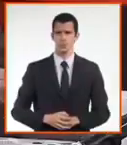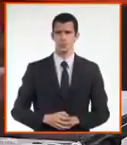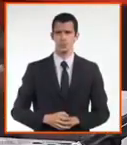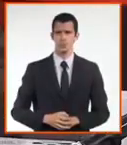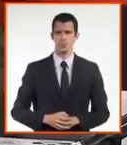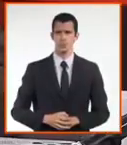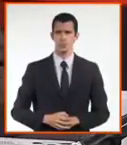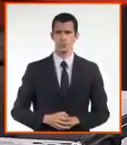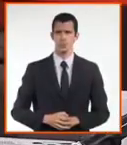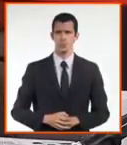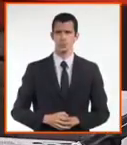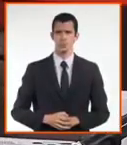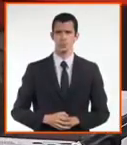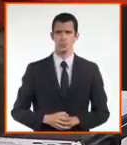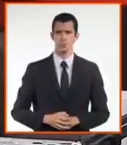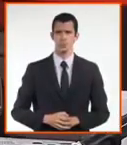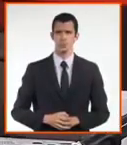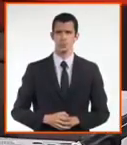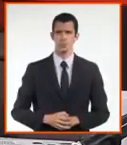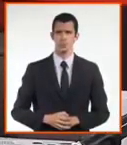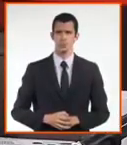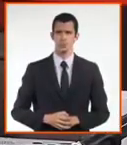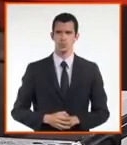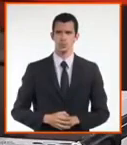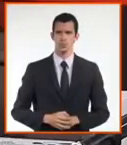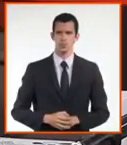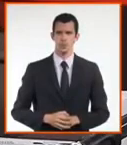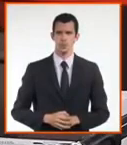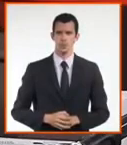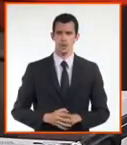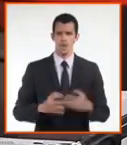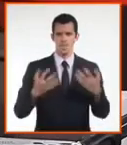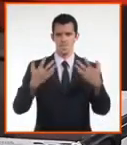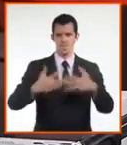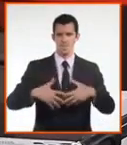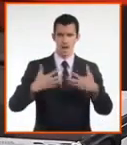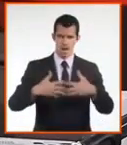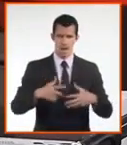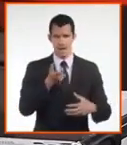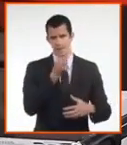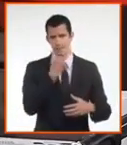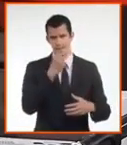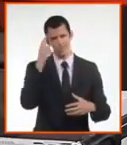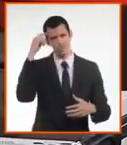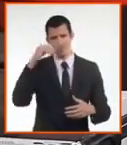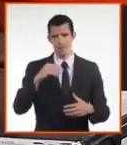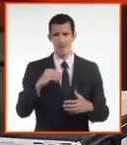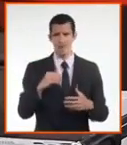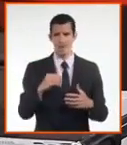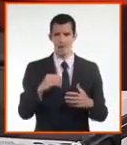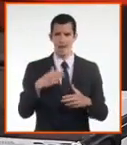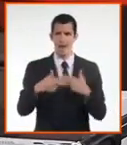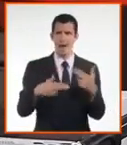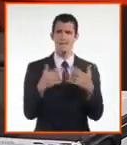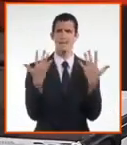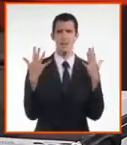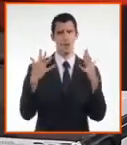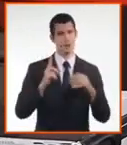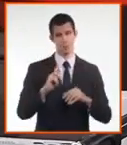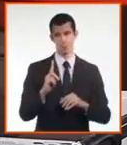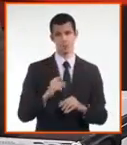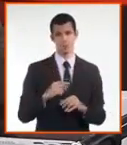transistores y todo lo que lleva automática toda esta parte hace hoy el tema de las piezas de repuesto